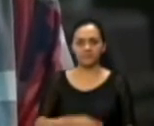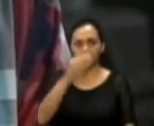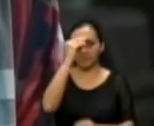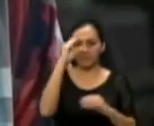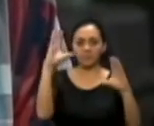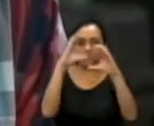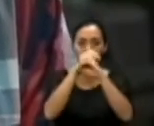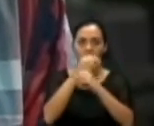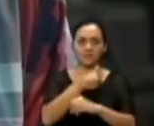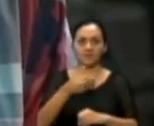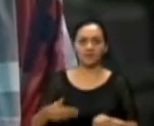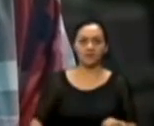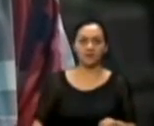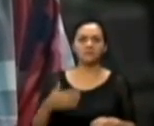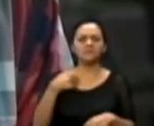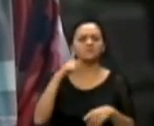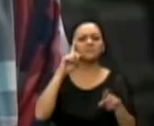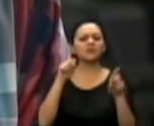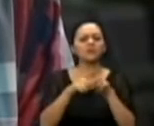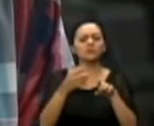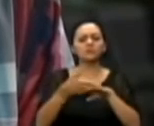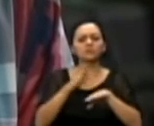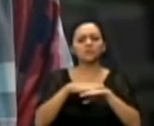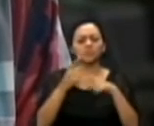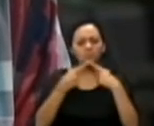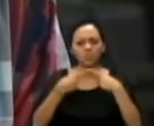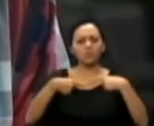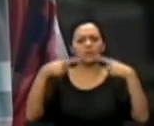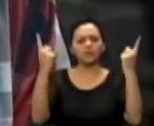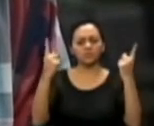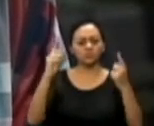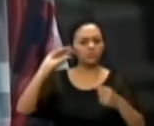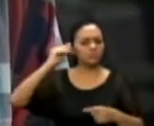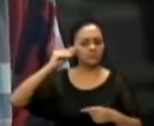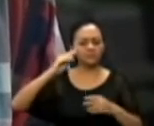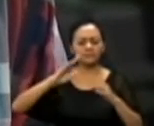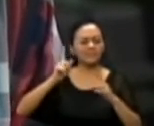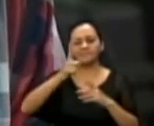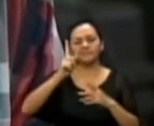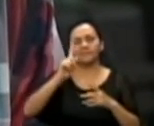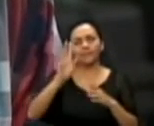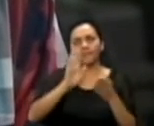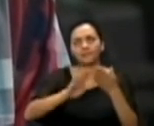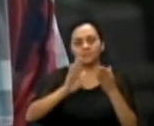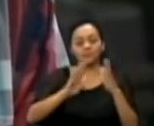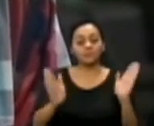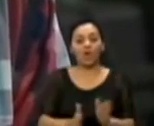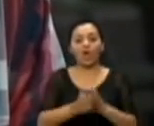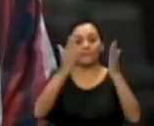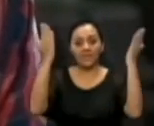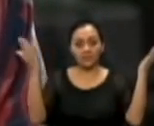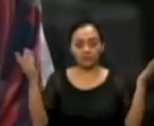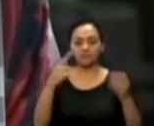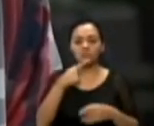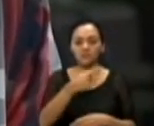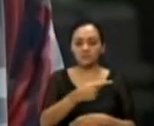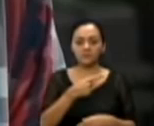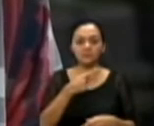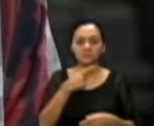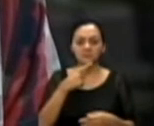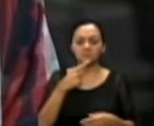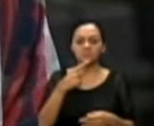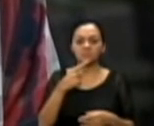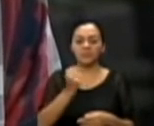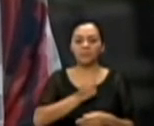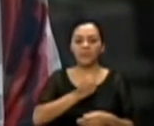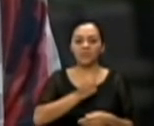señor presidente de acuerdo a una publicación de diario 'el comercio' hace una hora aproximadamente su patrimonio señor presidente disminuyó